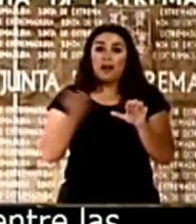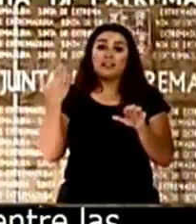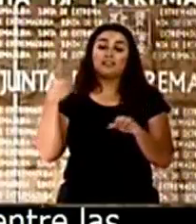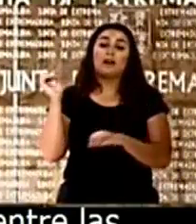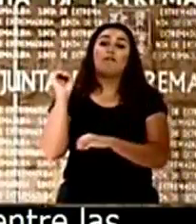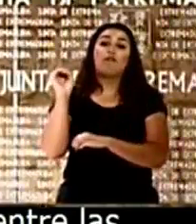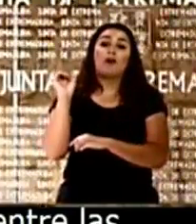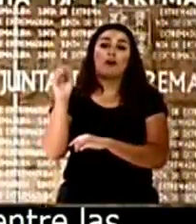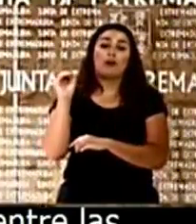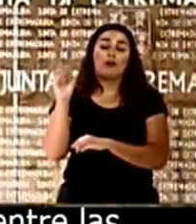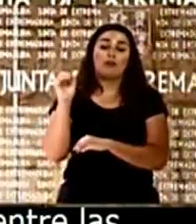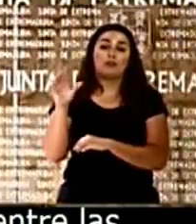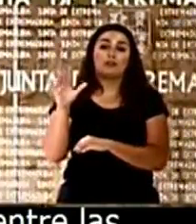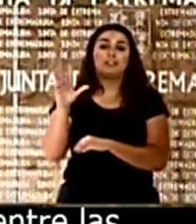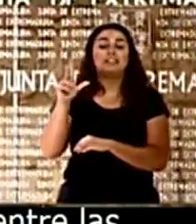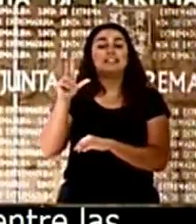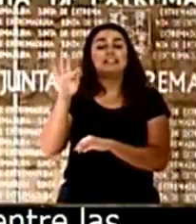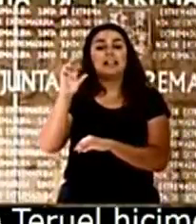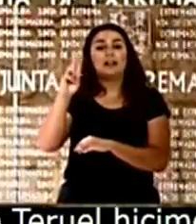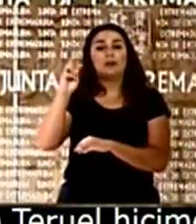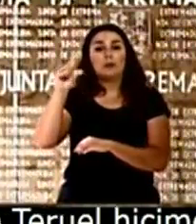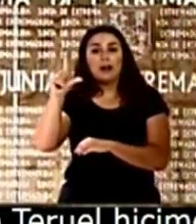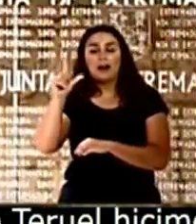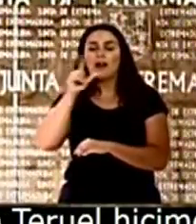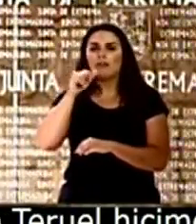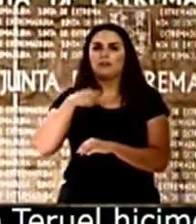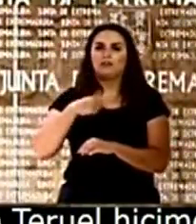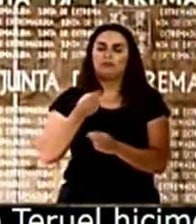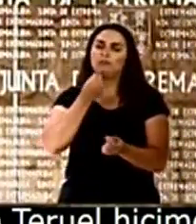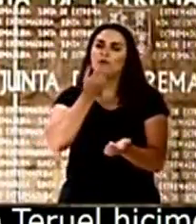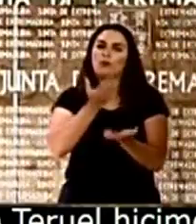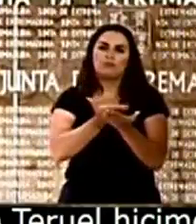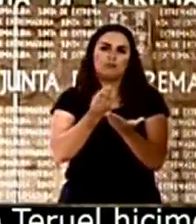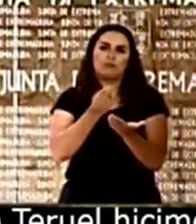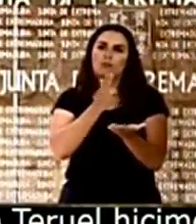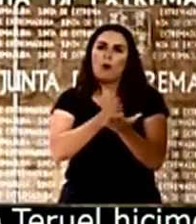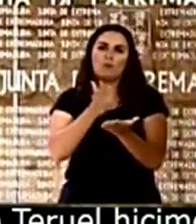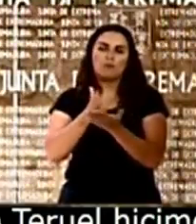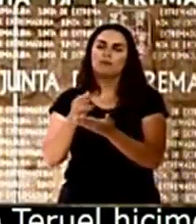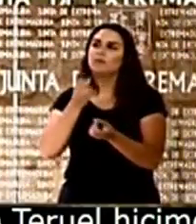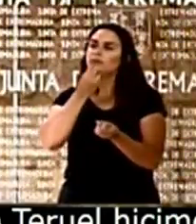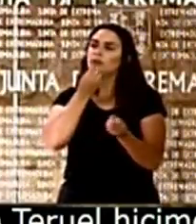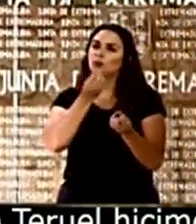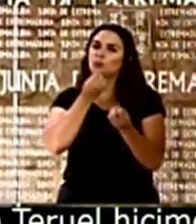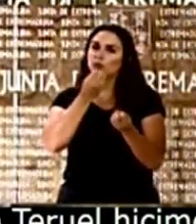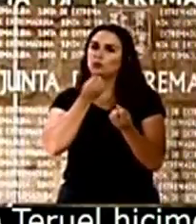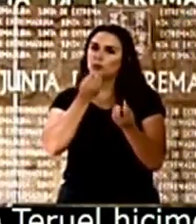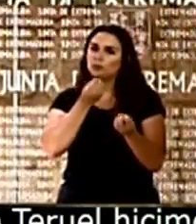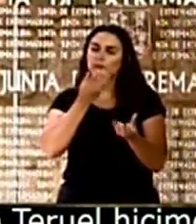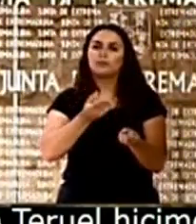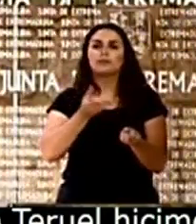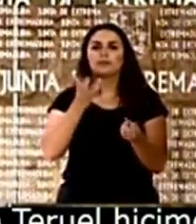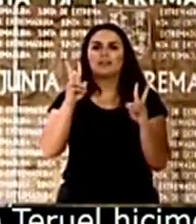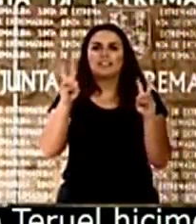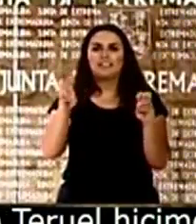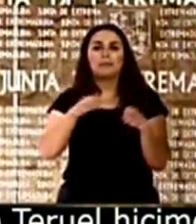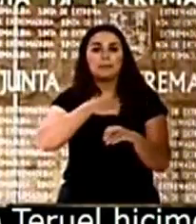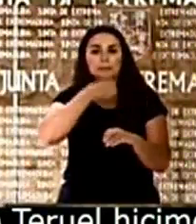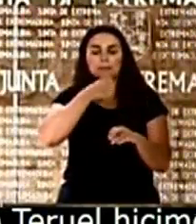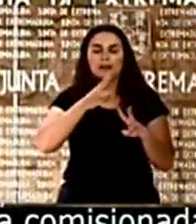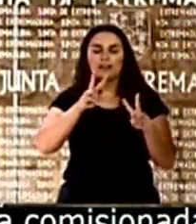claras propuestas que le enviamos a la comisionada de reto demográfico de España en materia de envejecimiento, en materia de familia,